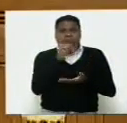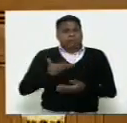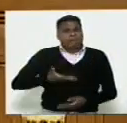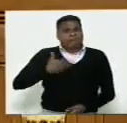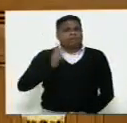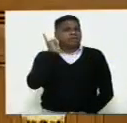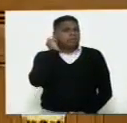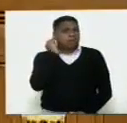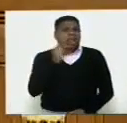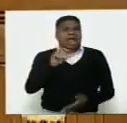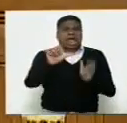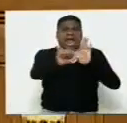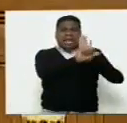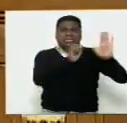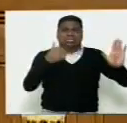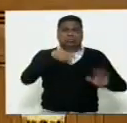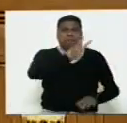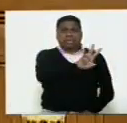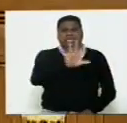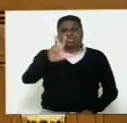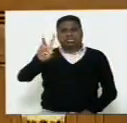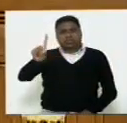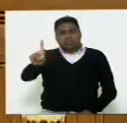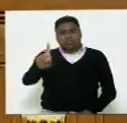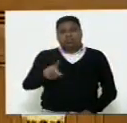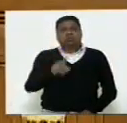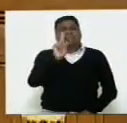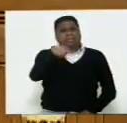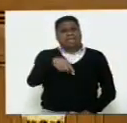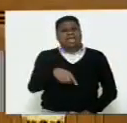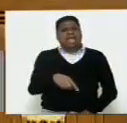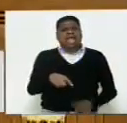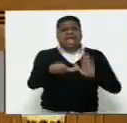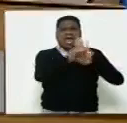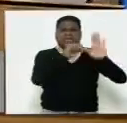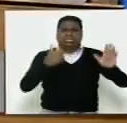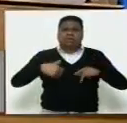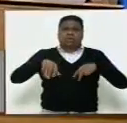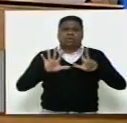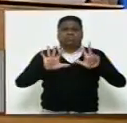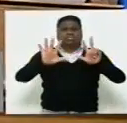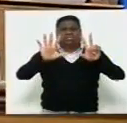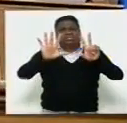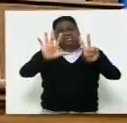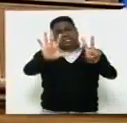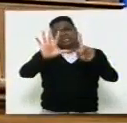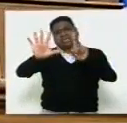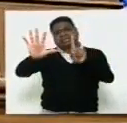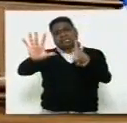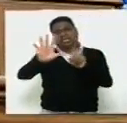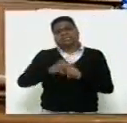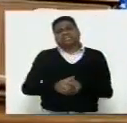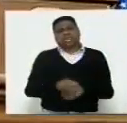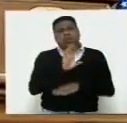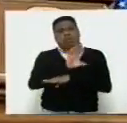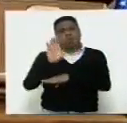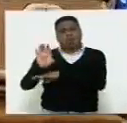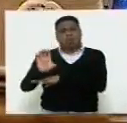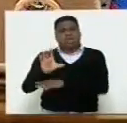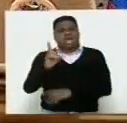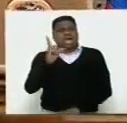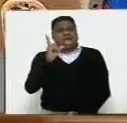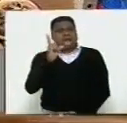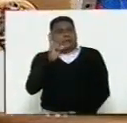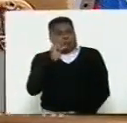artículo 21, en el artículo 76 reconoce el derecho y la protección a la maternidad y a la paternidad y